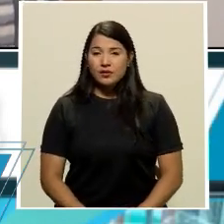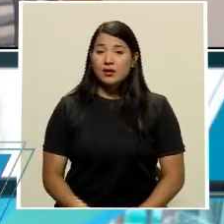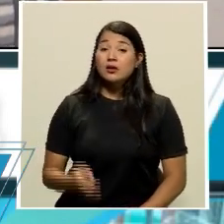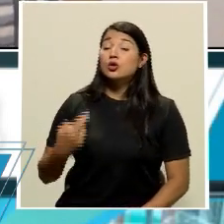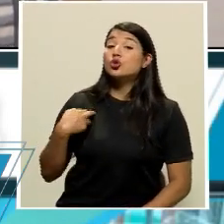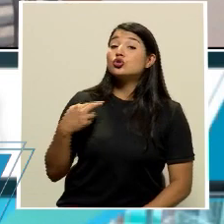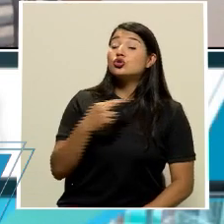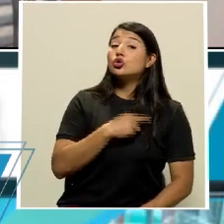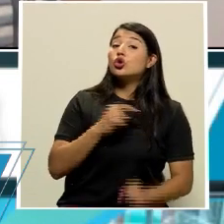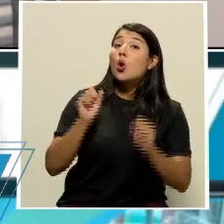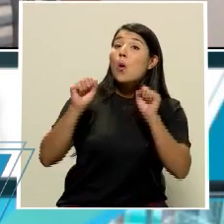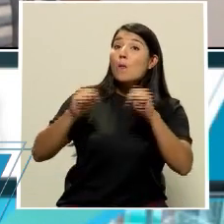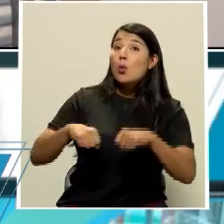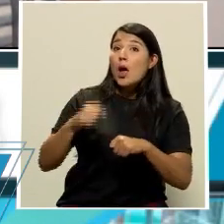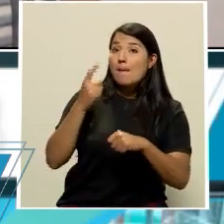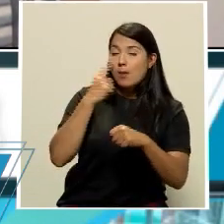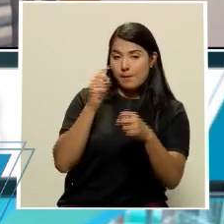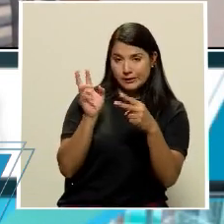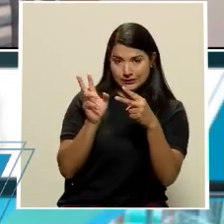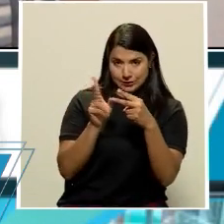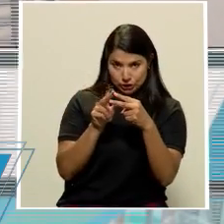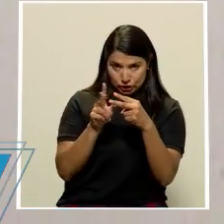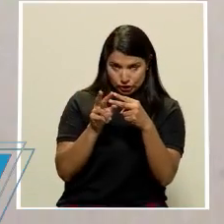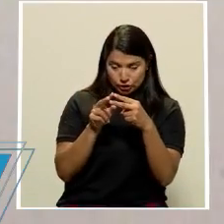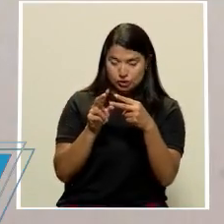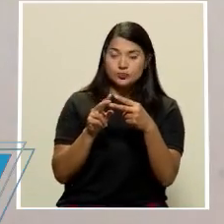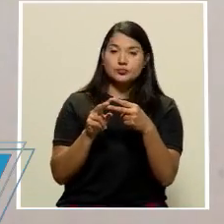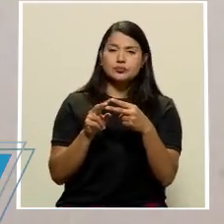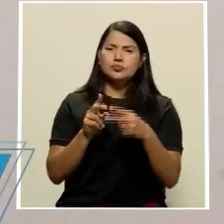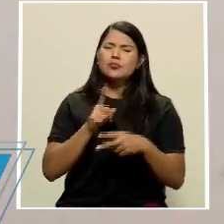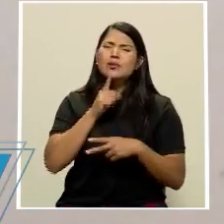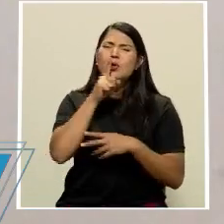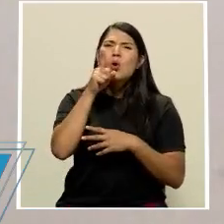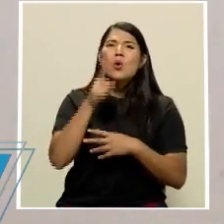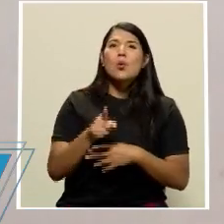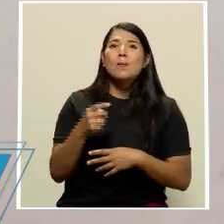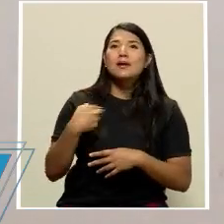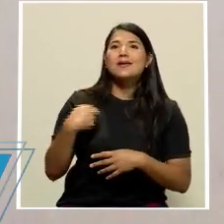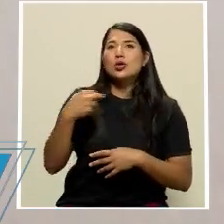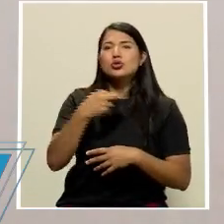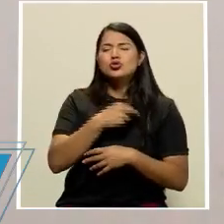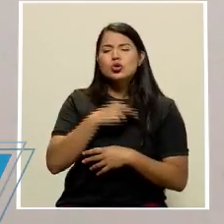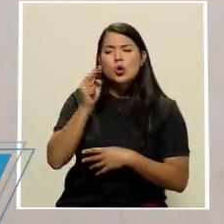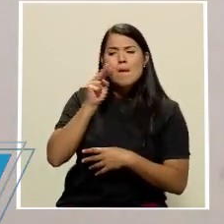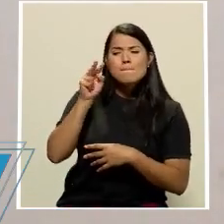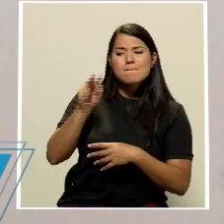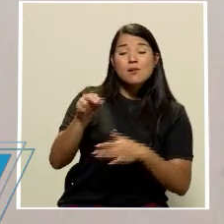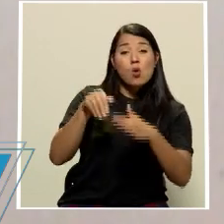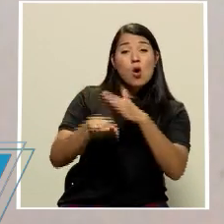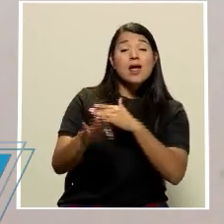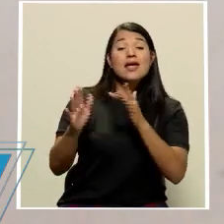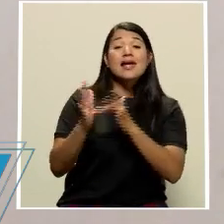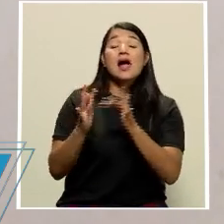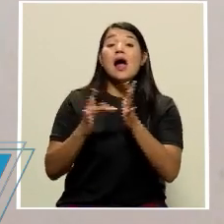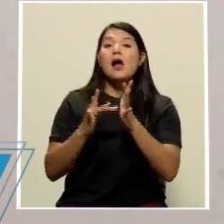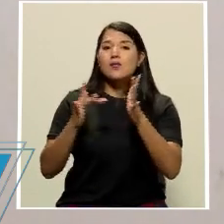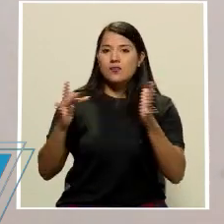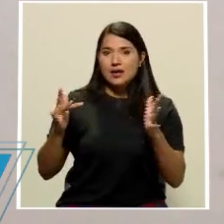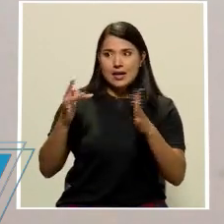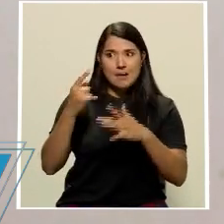Podemos ver los dos comportamientos. En realidad lo que observamos en abril fue un